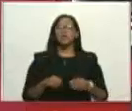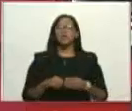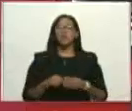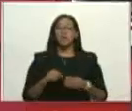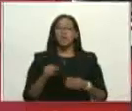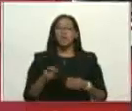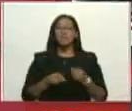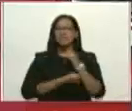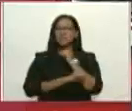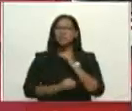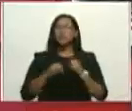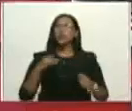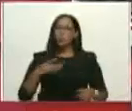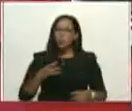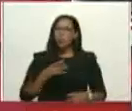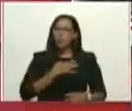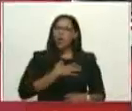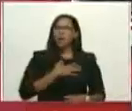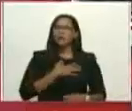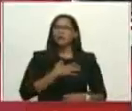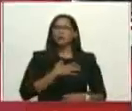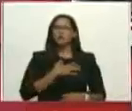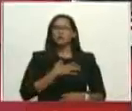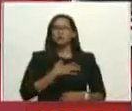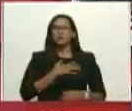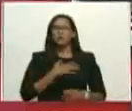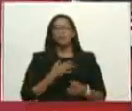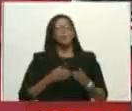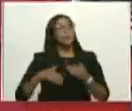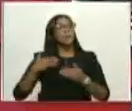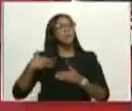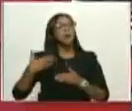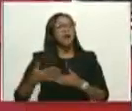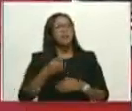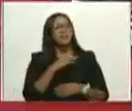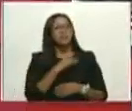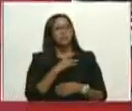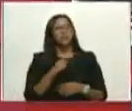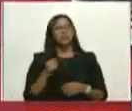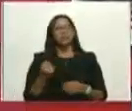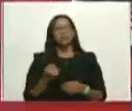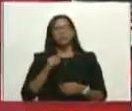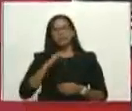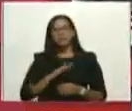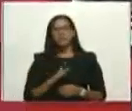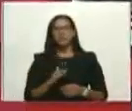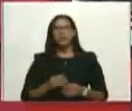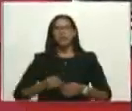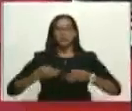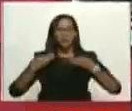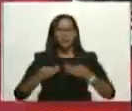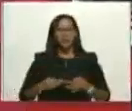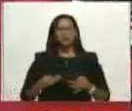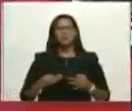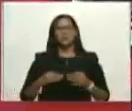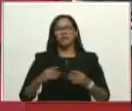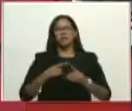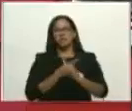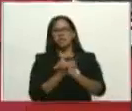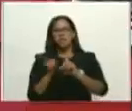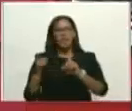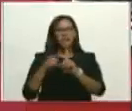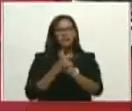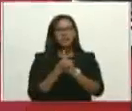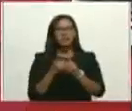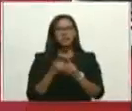esas traiciones. Uh-huh. Pero más allá del dolor, uno está convencido que el que se desvía del proyecto